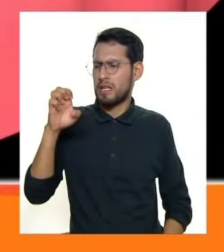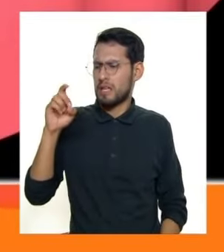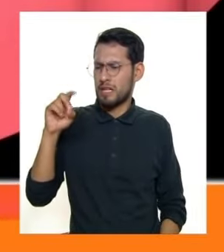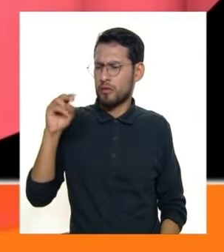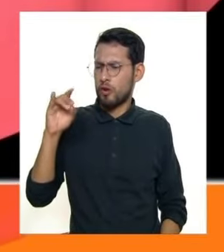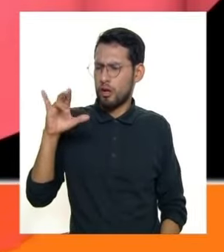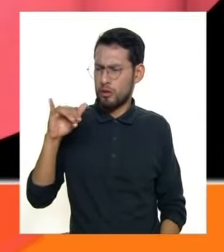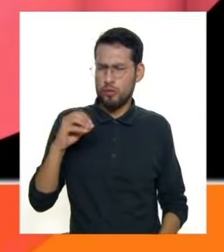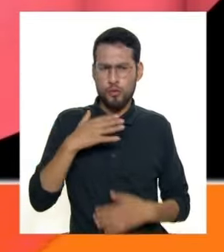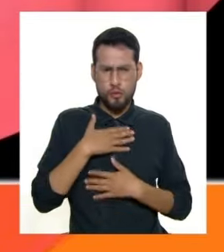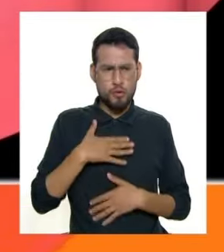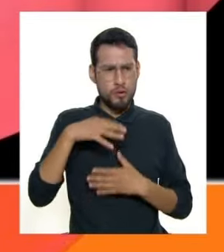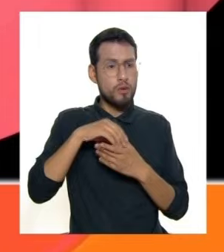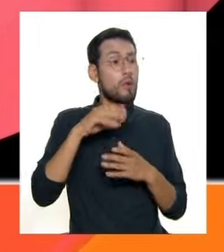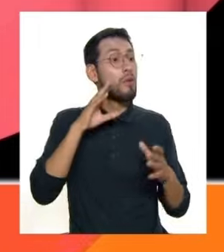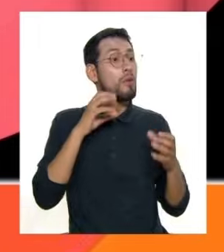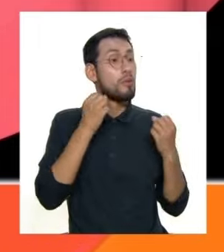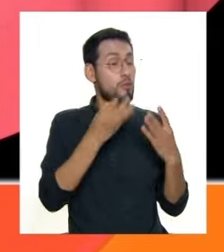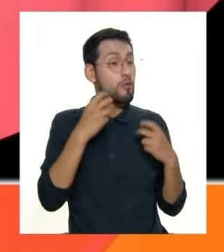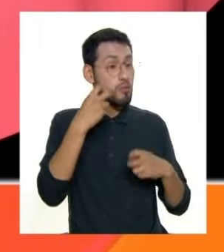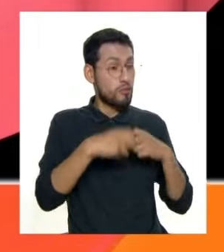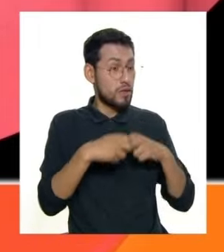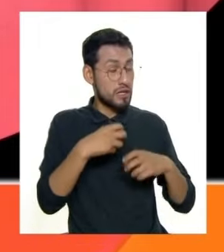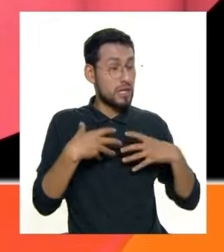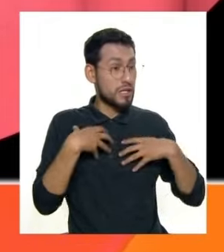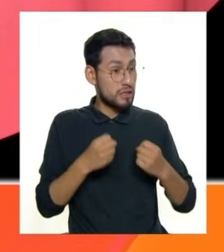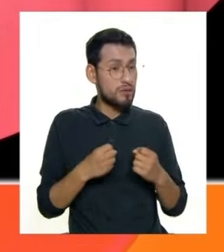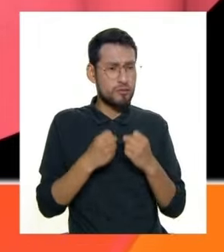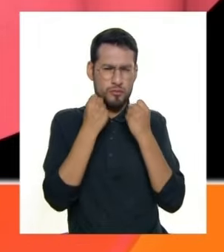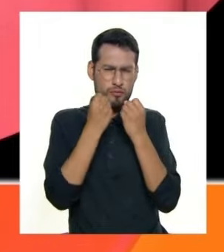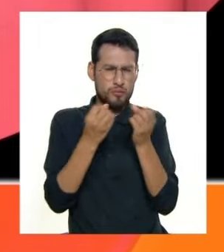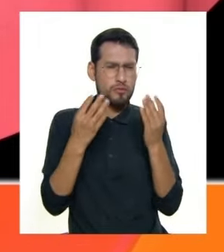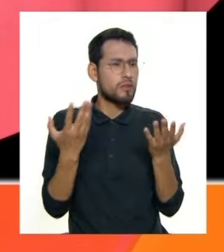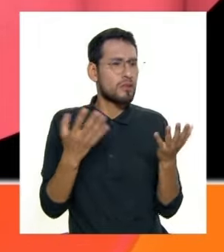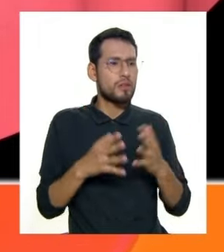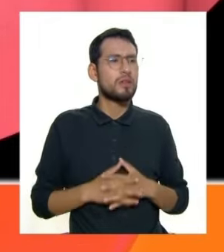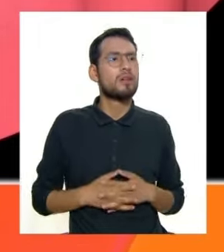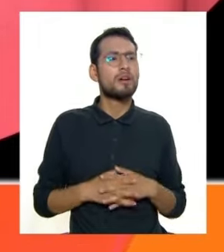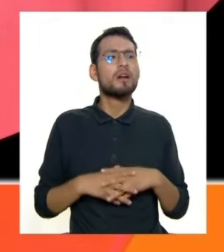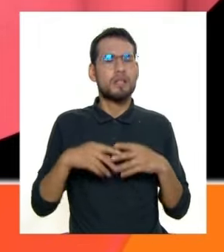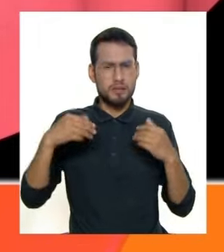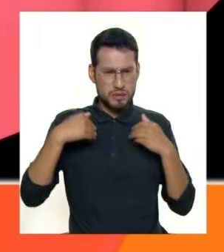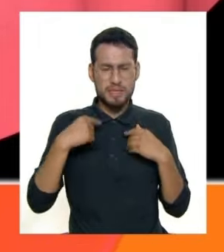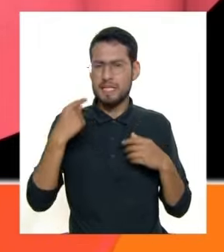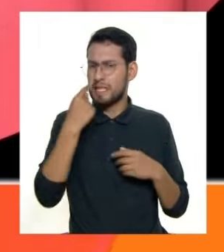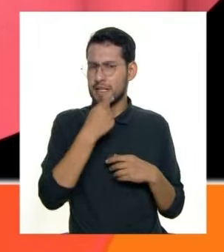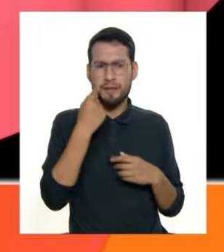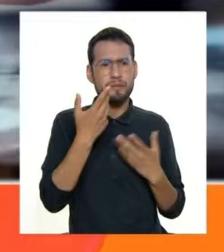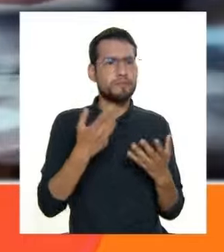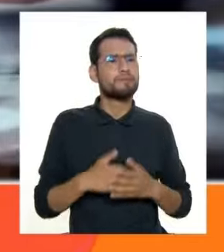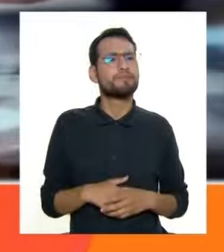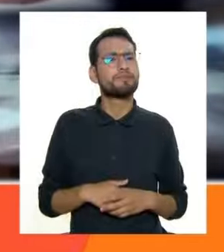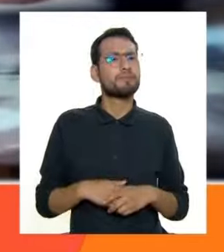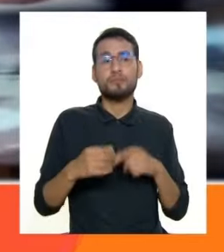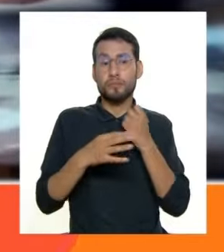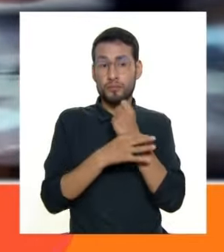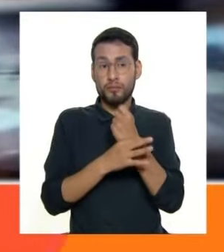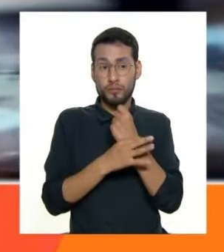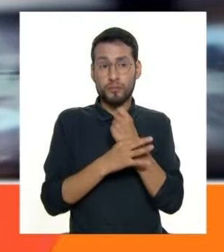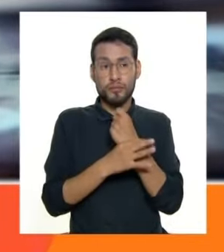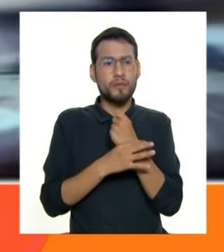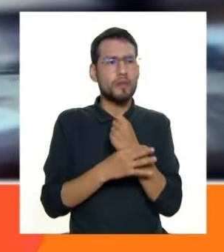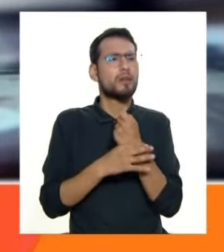otras partes del cuerpo. De hecho, muchos problemas de salud diversos tienen un foco en la boca que a veces uno, el médico normalmente